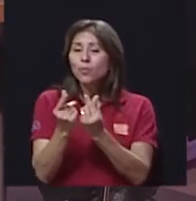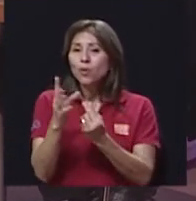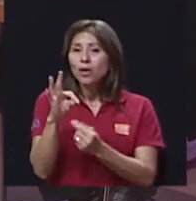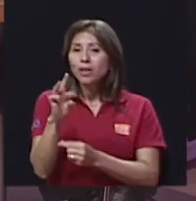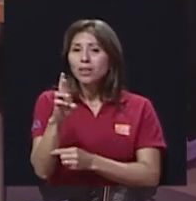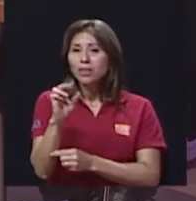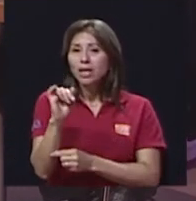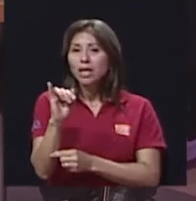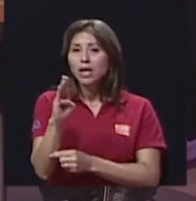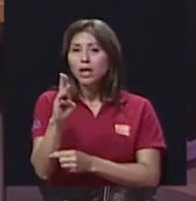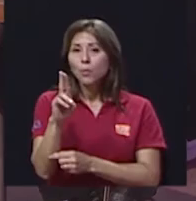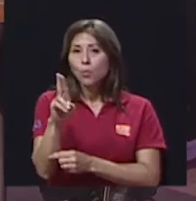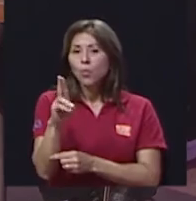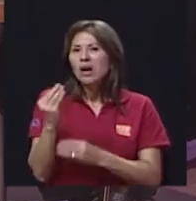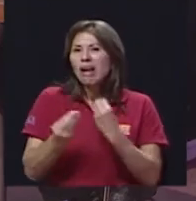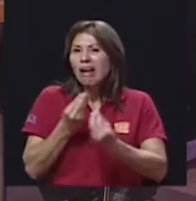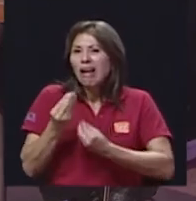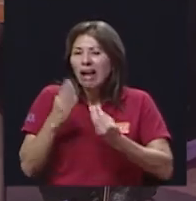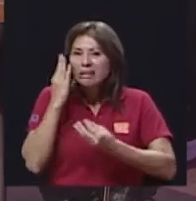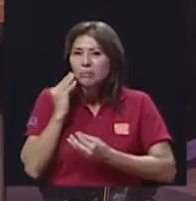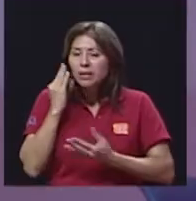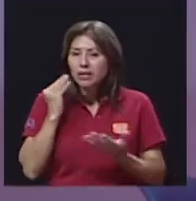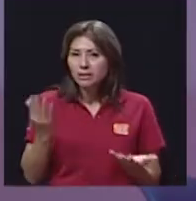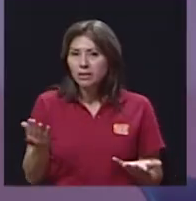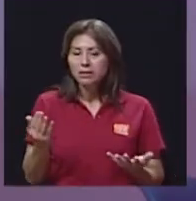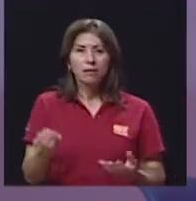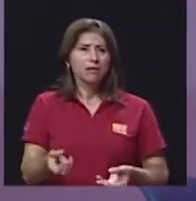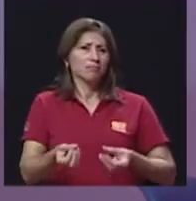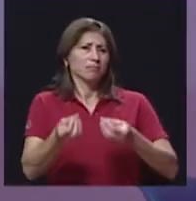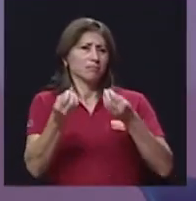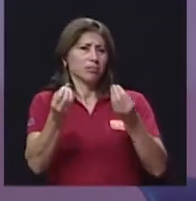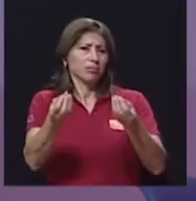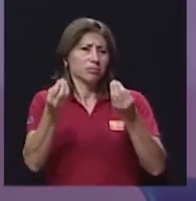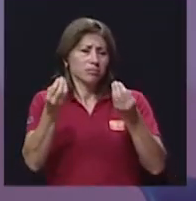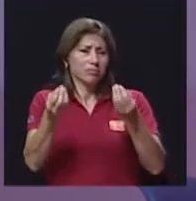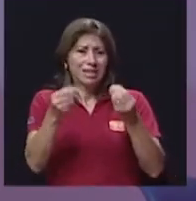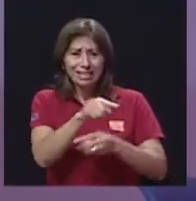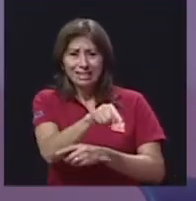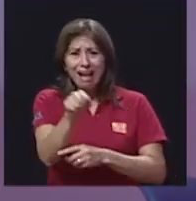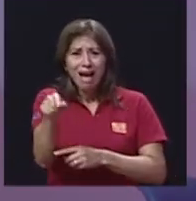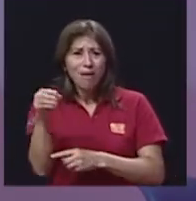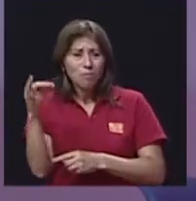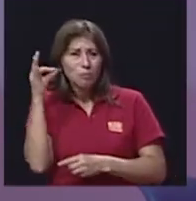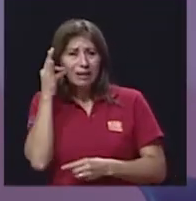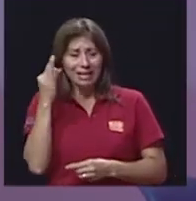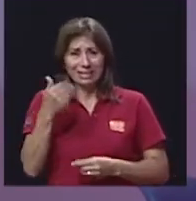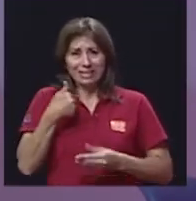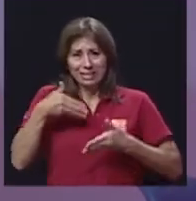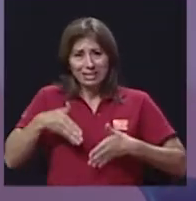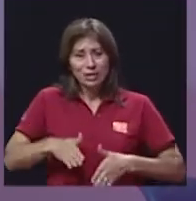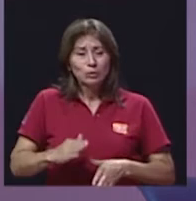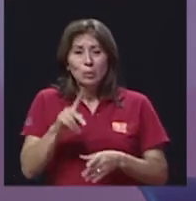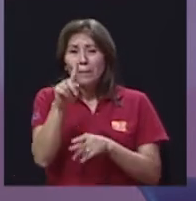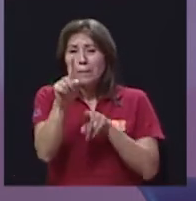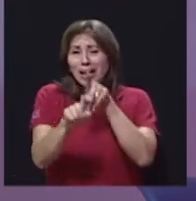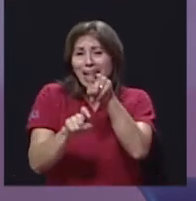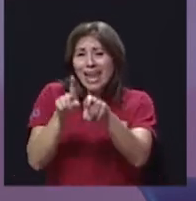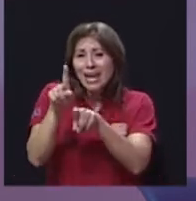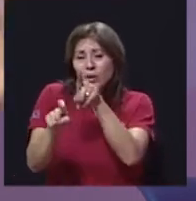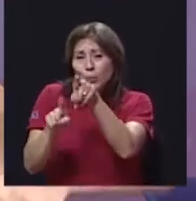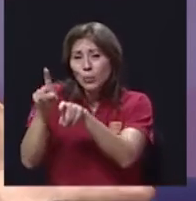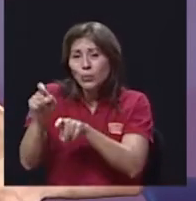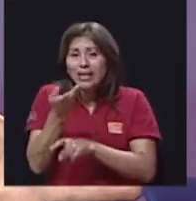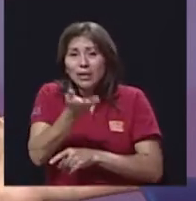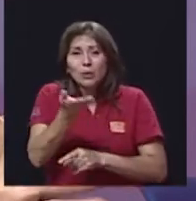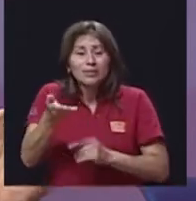o montones usar las mamás preguntan desde lo más básico porque esa es otra cosa como que la